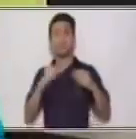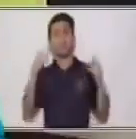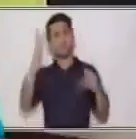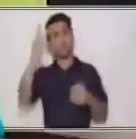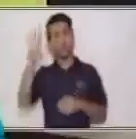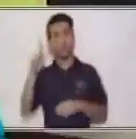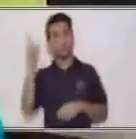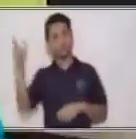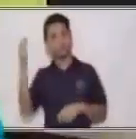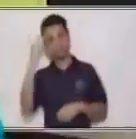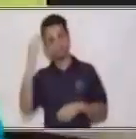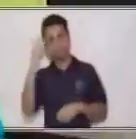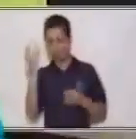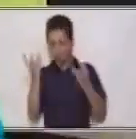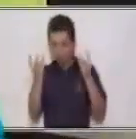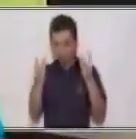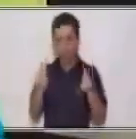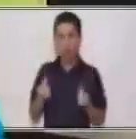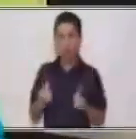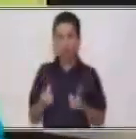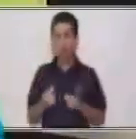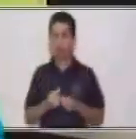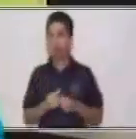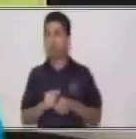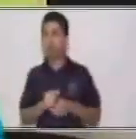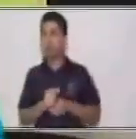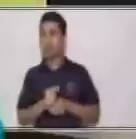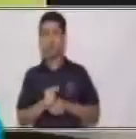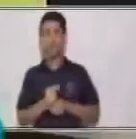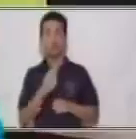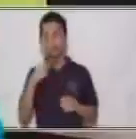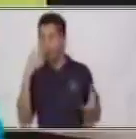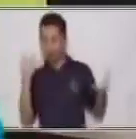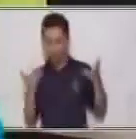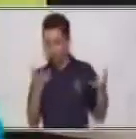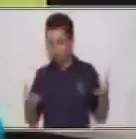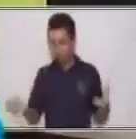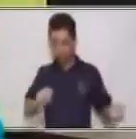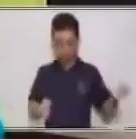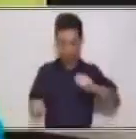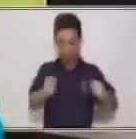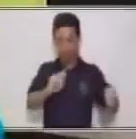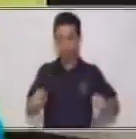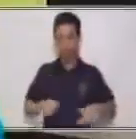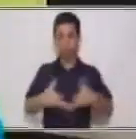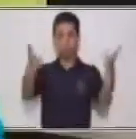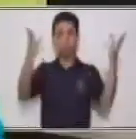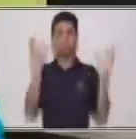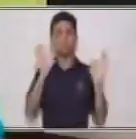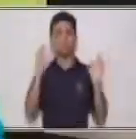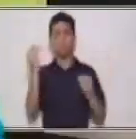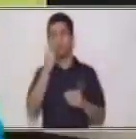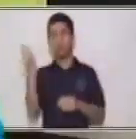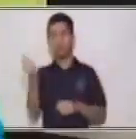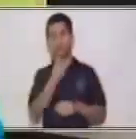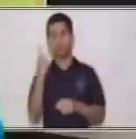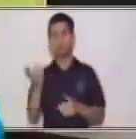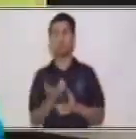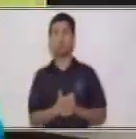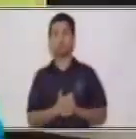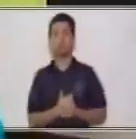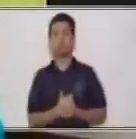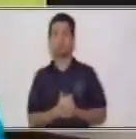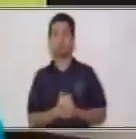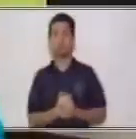mucho cálculo. Y a veces ellas dicen, yo no mido, yo calculo y con esto alcanza para todos. Pero eso no